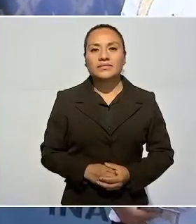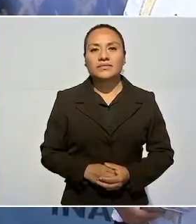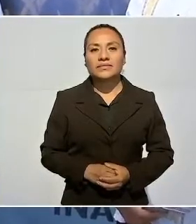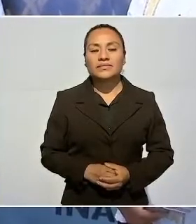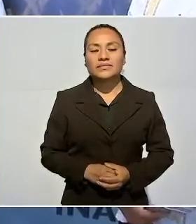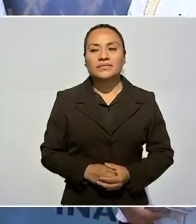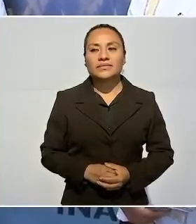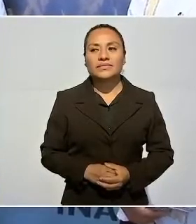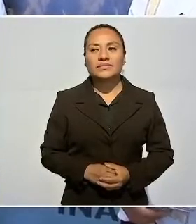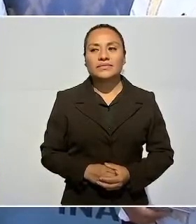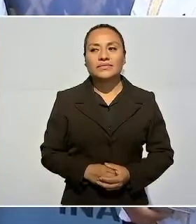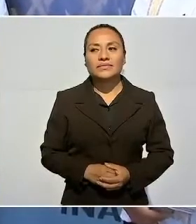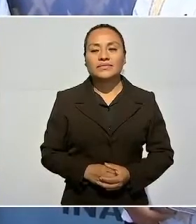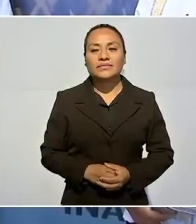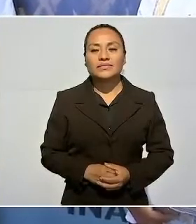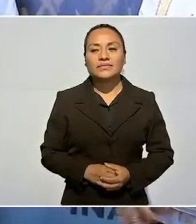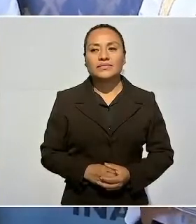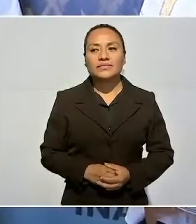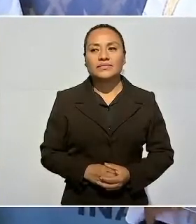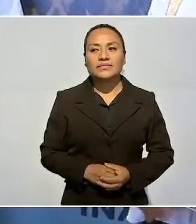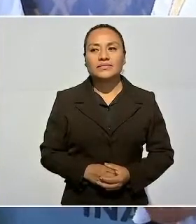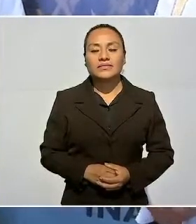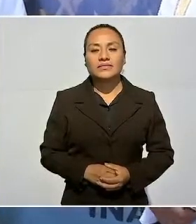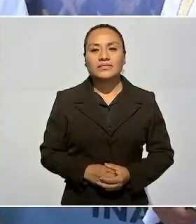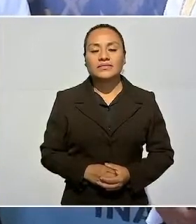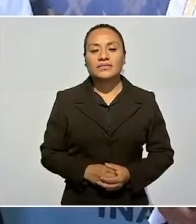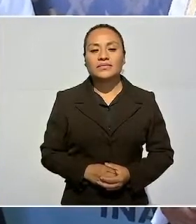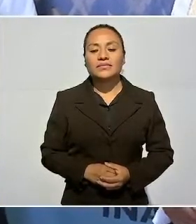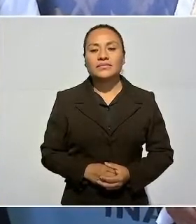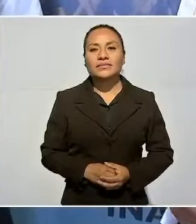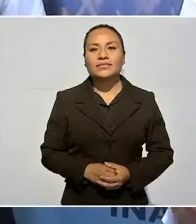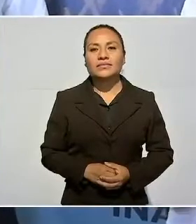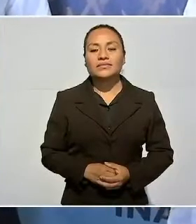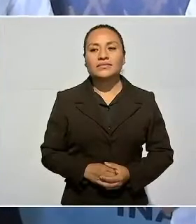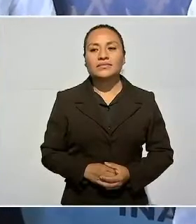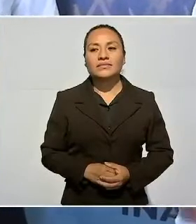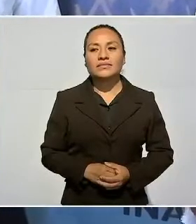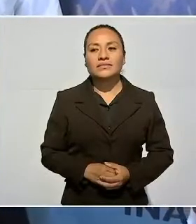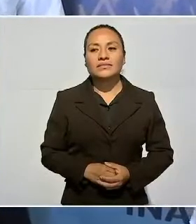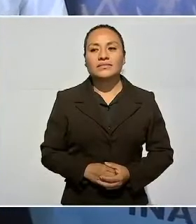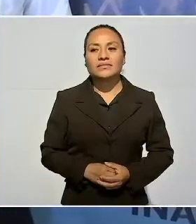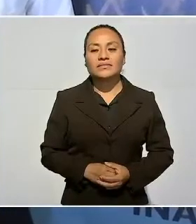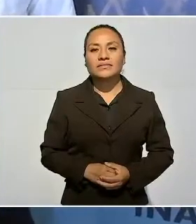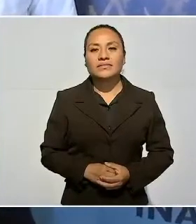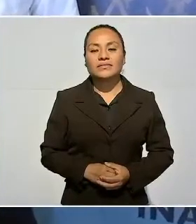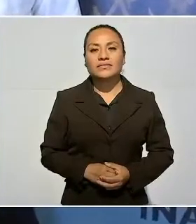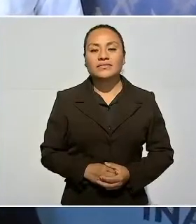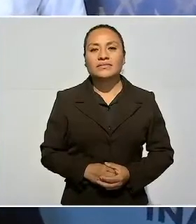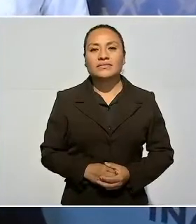Sí, les afectó. Muy poco, gracias a Dios, por la obediencia del pueblo. Tuvimos varios casos, pero